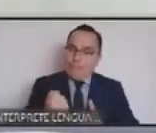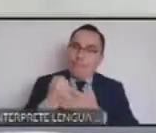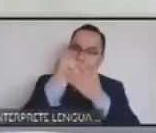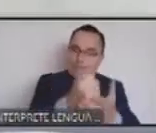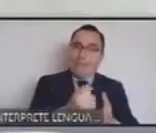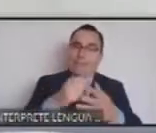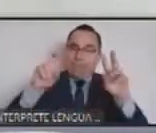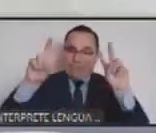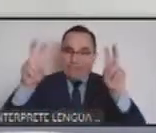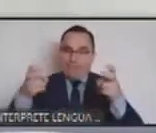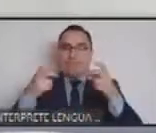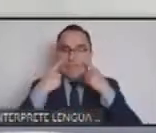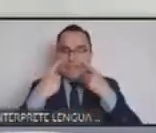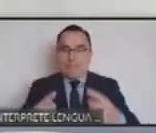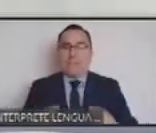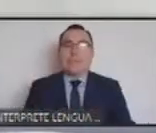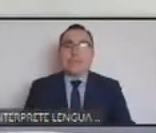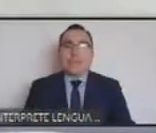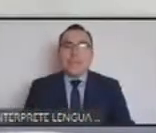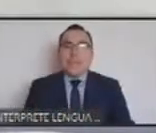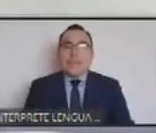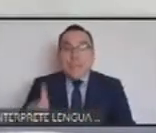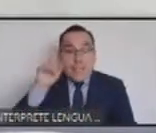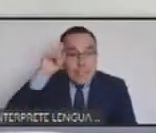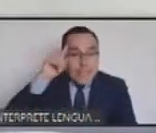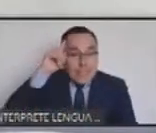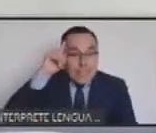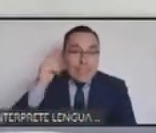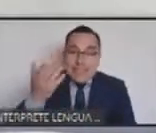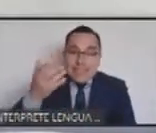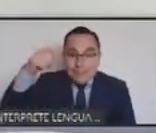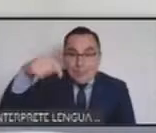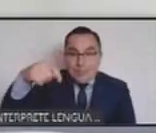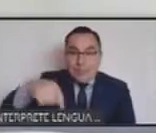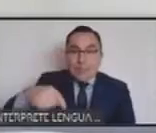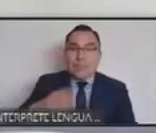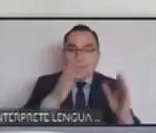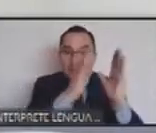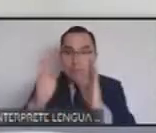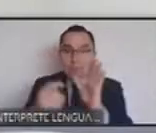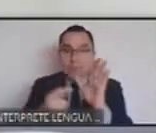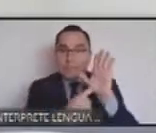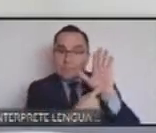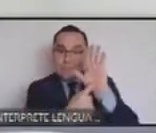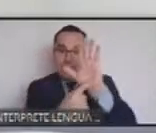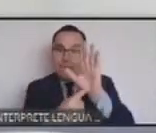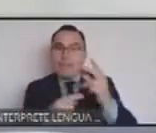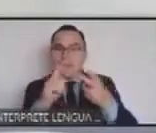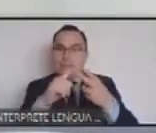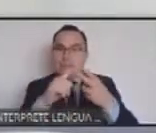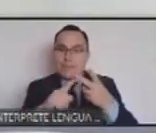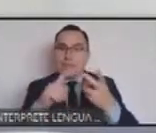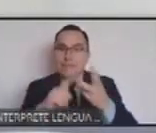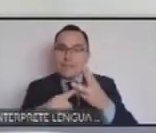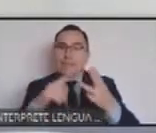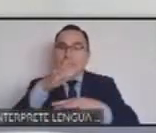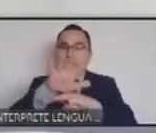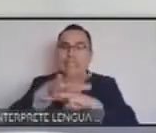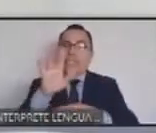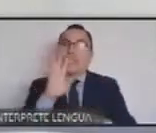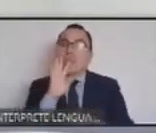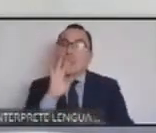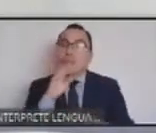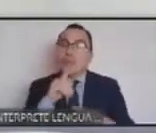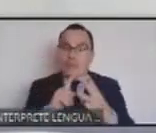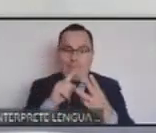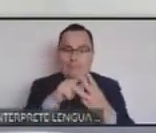reflexionar. Recordarles que cada panelista tendrá un tiempo de 15 minutos para hacer